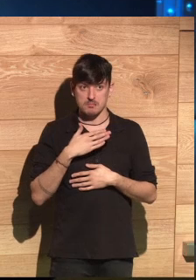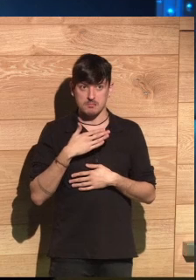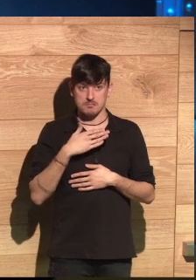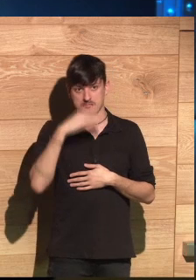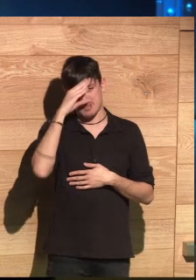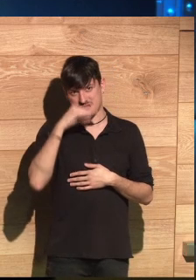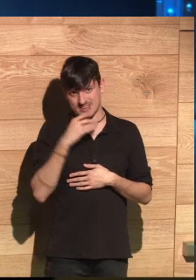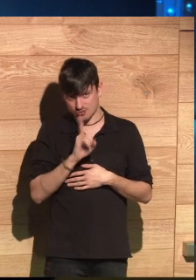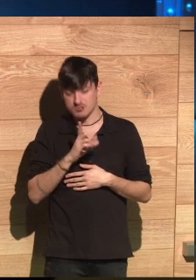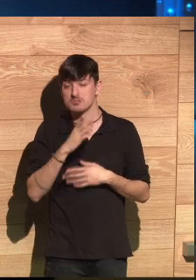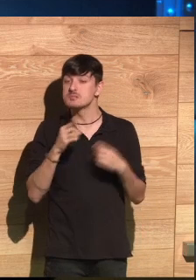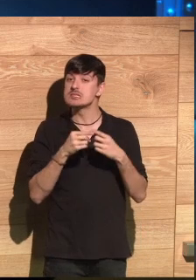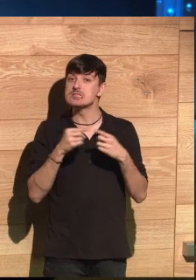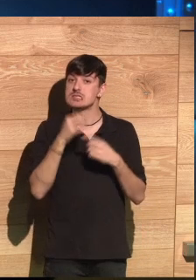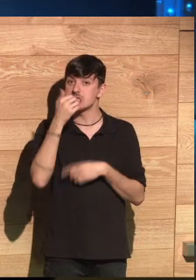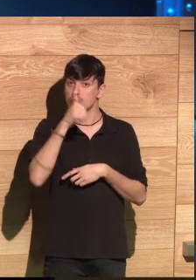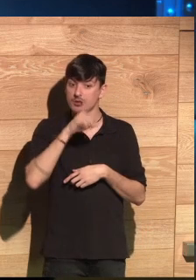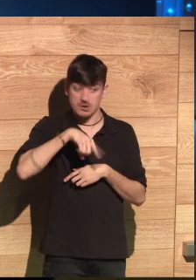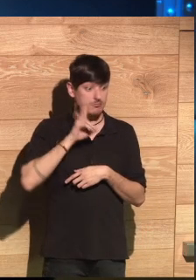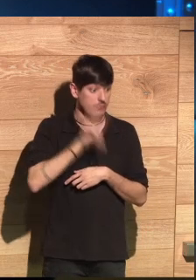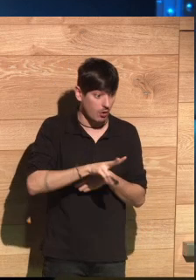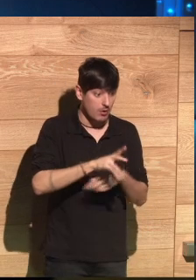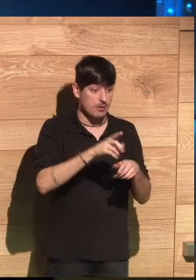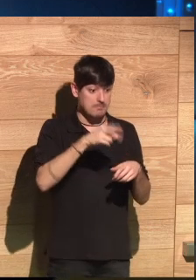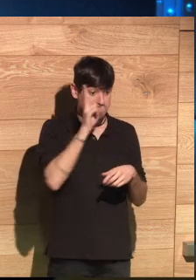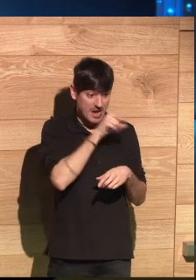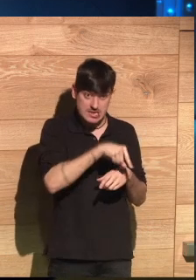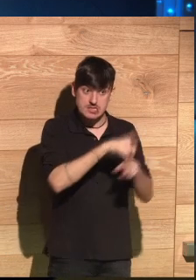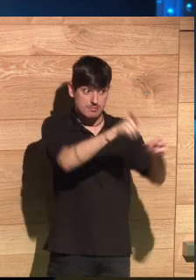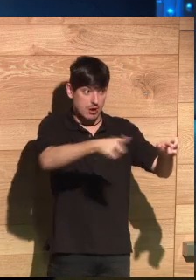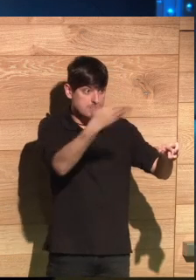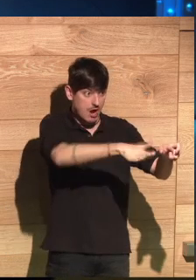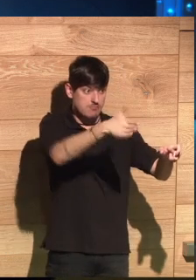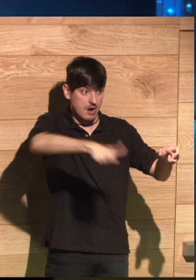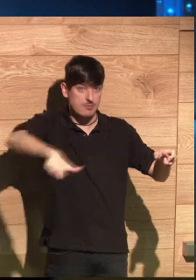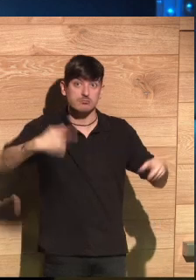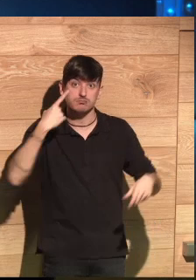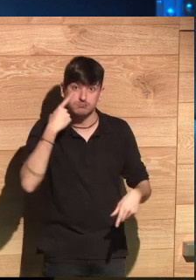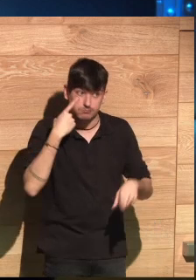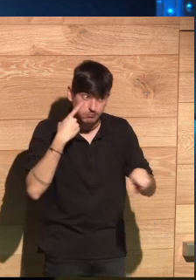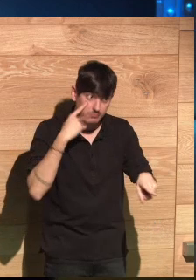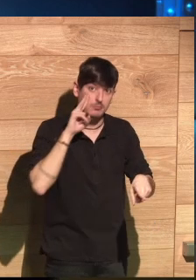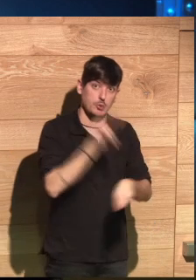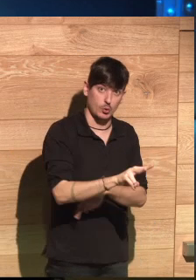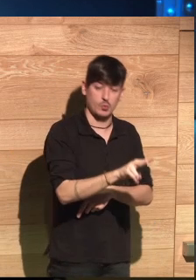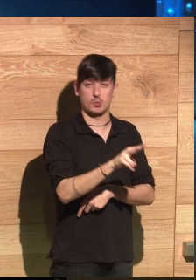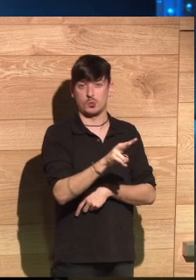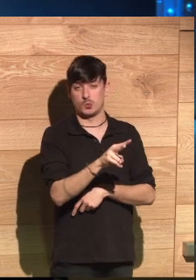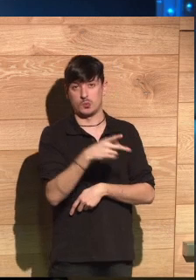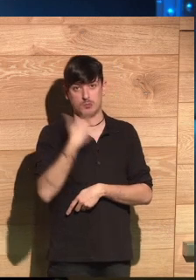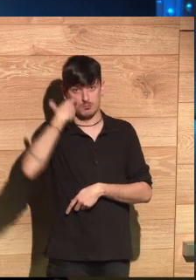nació en el 39, pues también vio cómo mataban a personas en Madrid durante la Guerra Civil. Es decir, que sin ir muy lejos